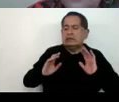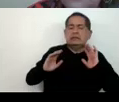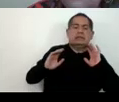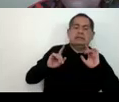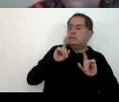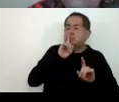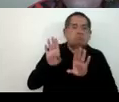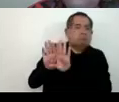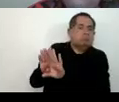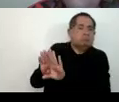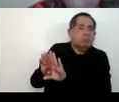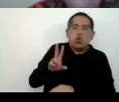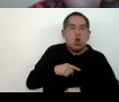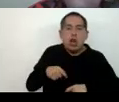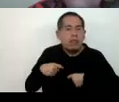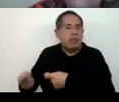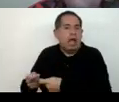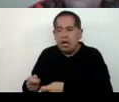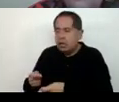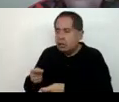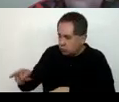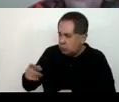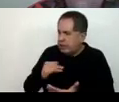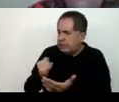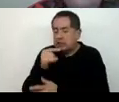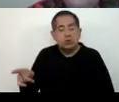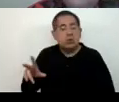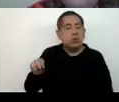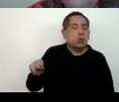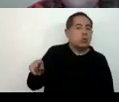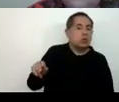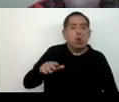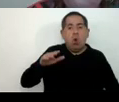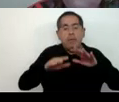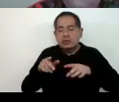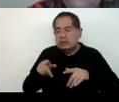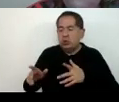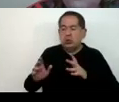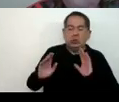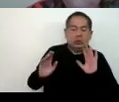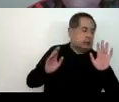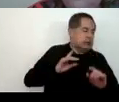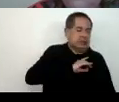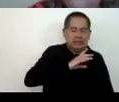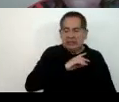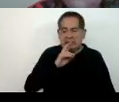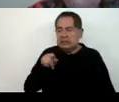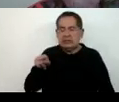no, es que no puedes tomar decisiones con respecto a eso, o a veces el temor es tan grande que